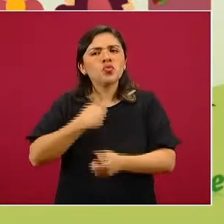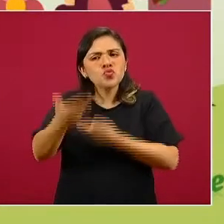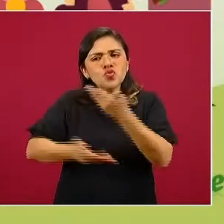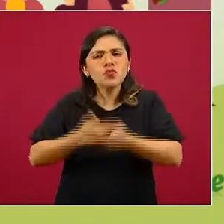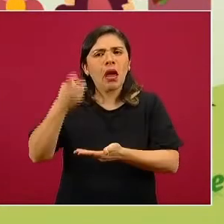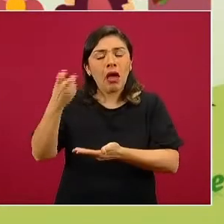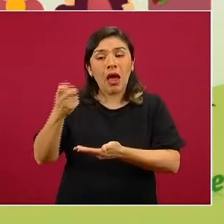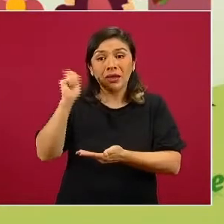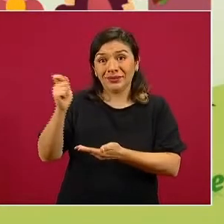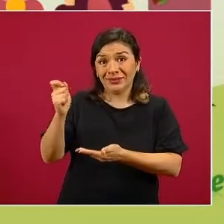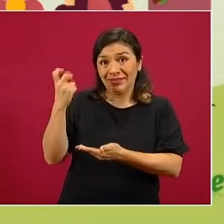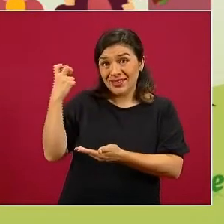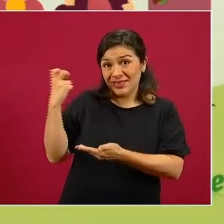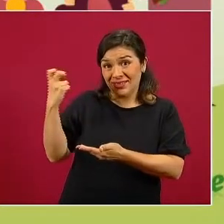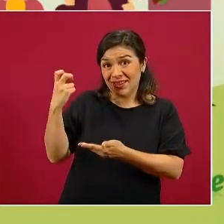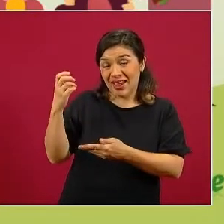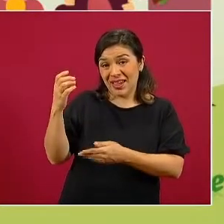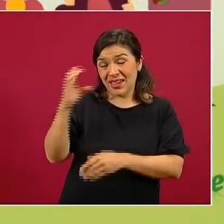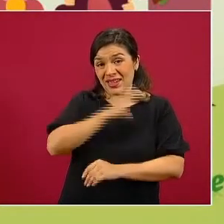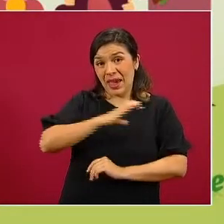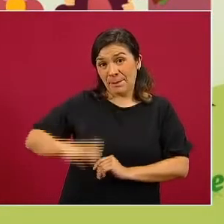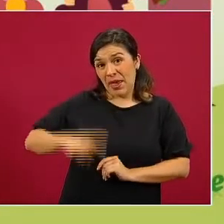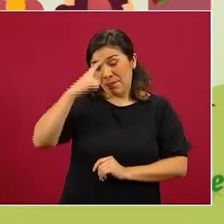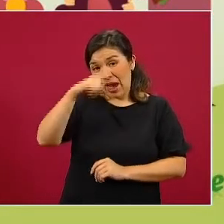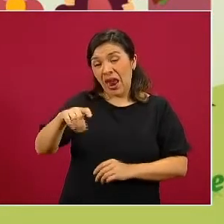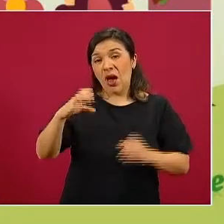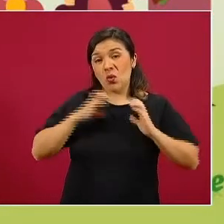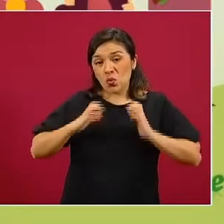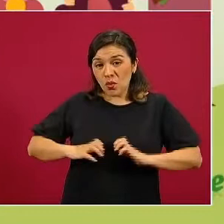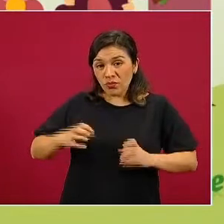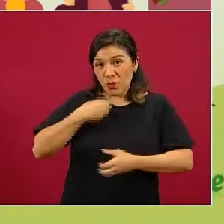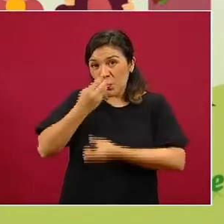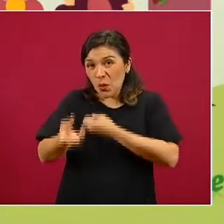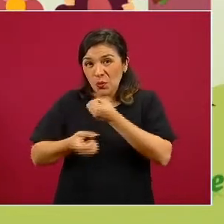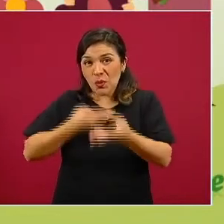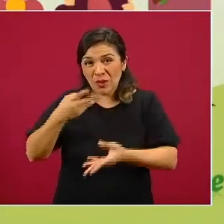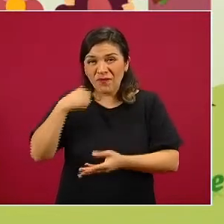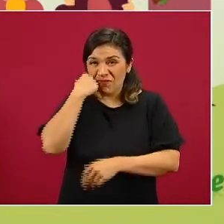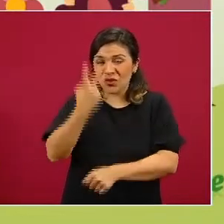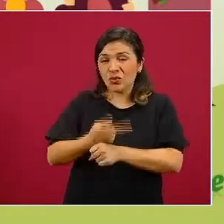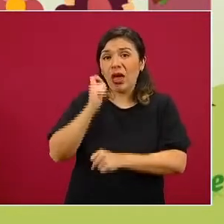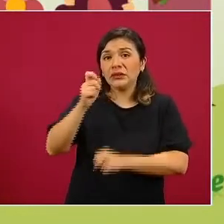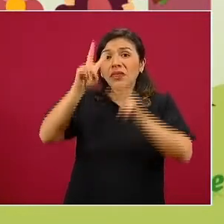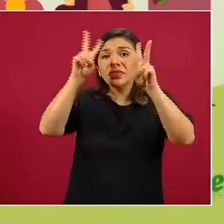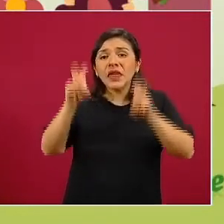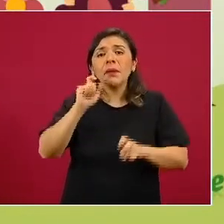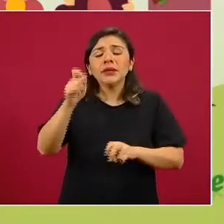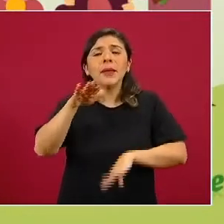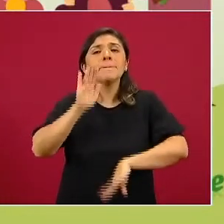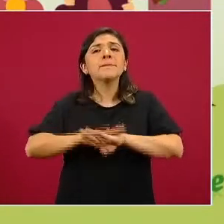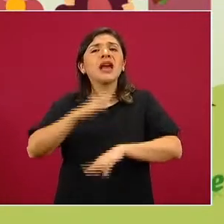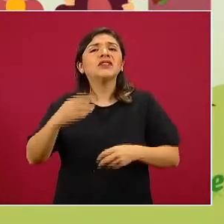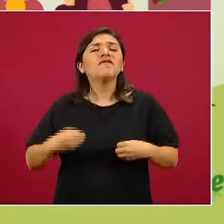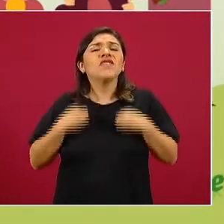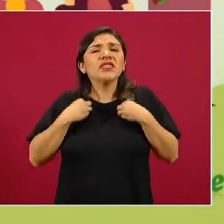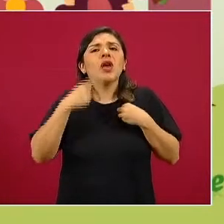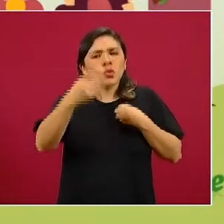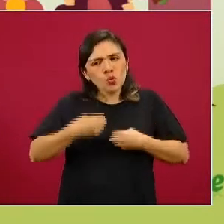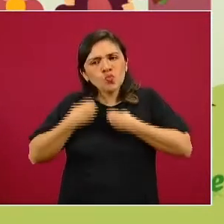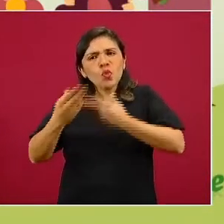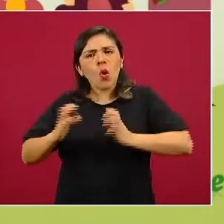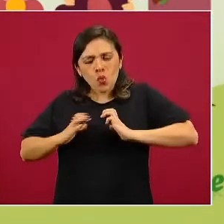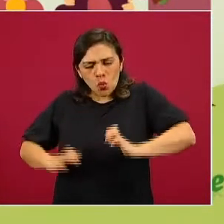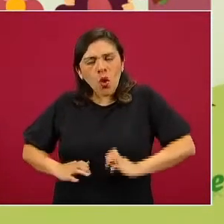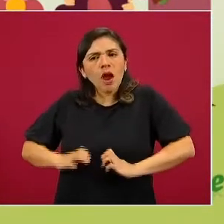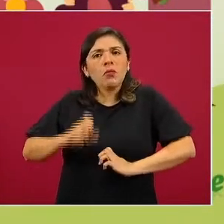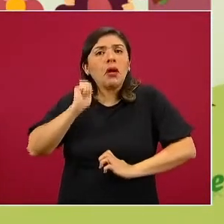ustedes que esta campaña nacional de donación de órganos con este tema que es Suma Vidas, Dona Órganos,